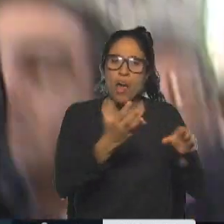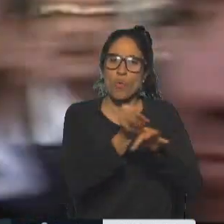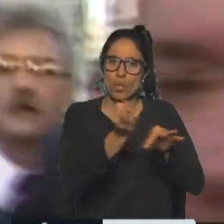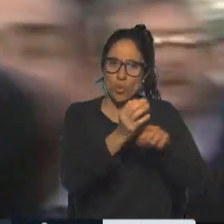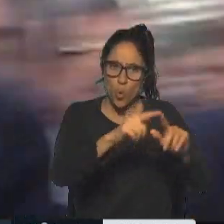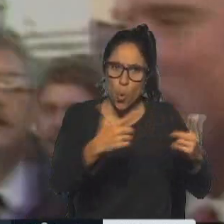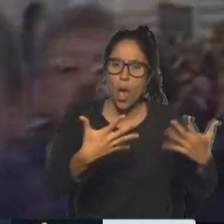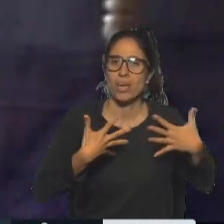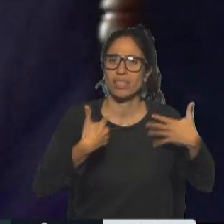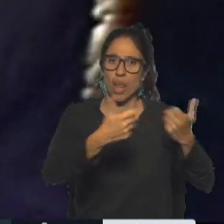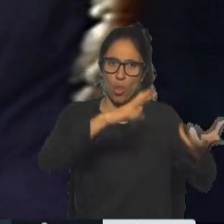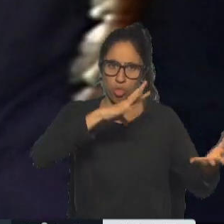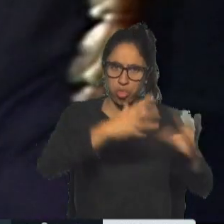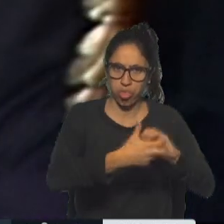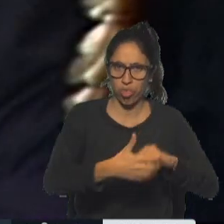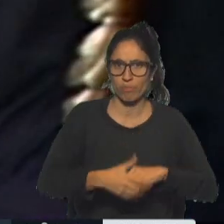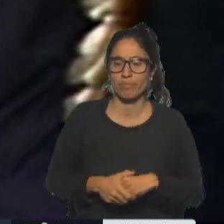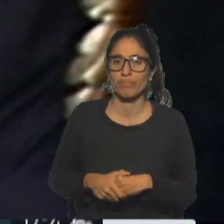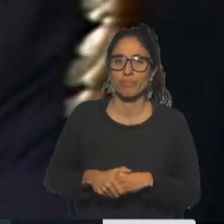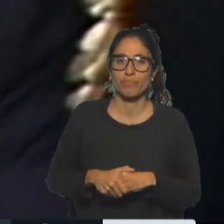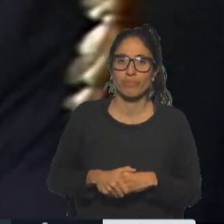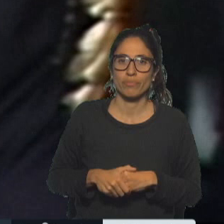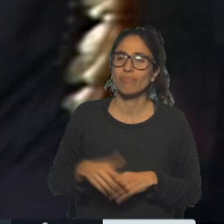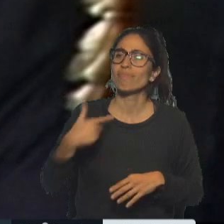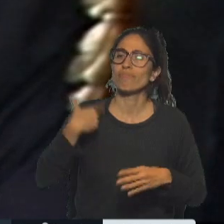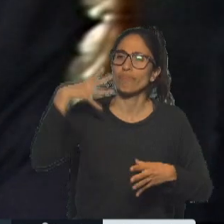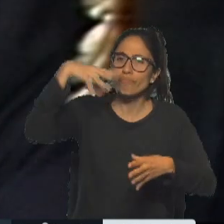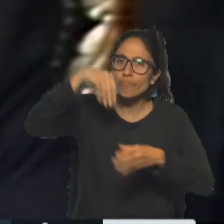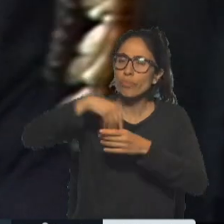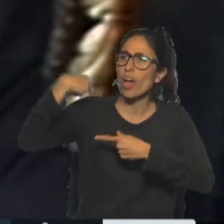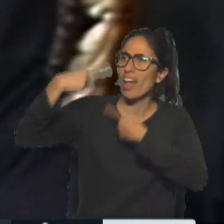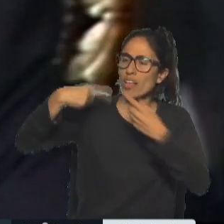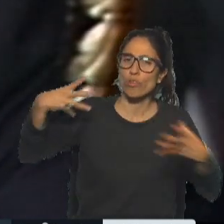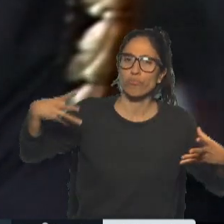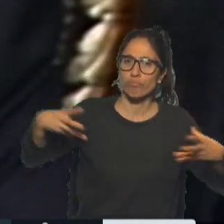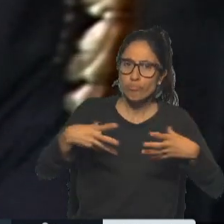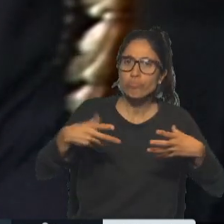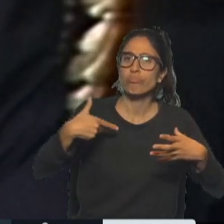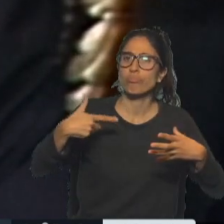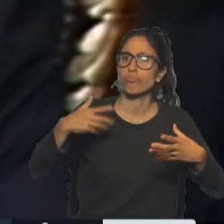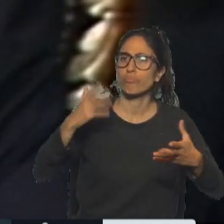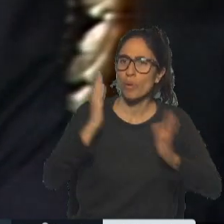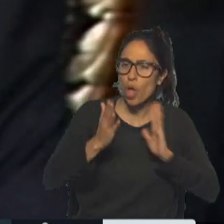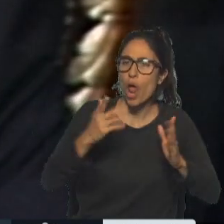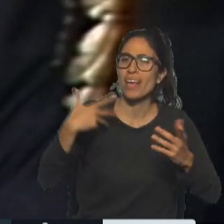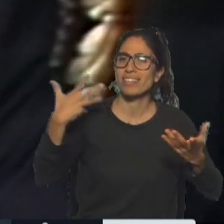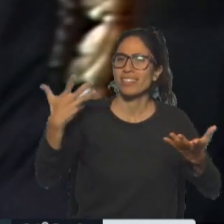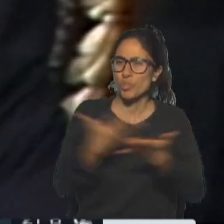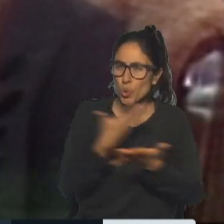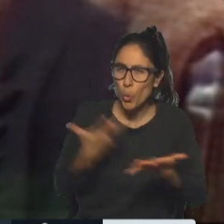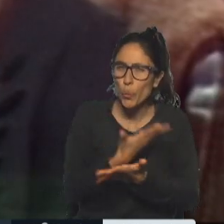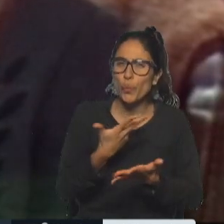salud. Formo parte de una generación diezmada, castigada con dolorosas